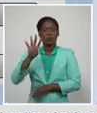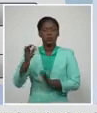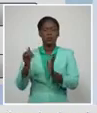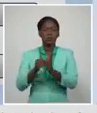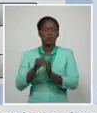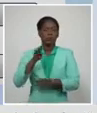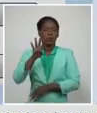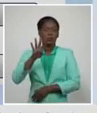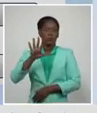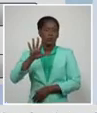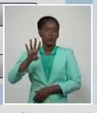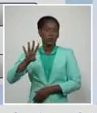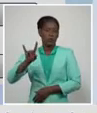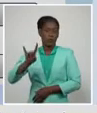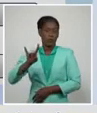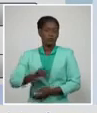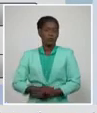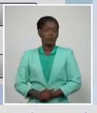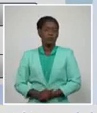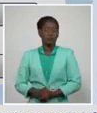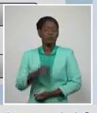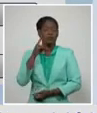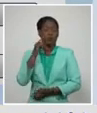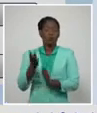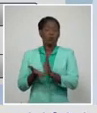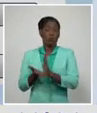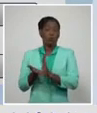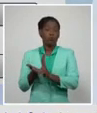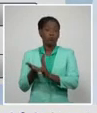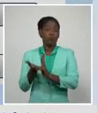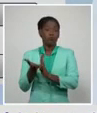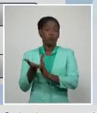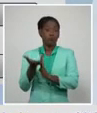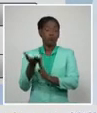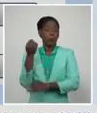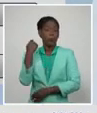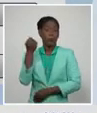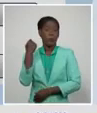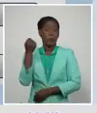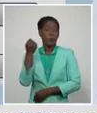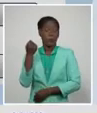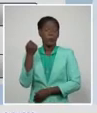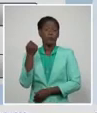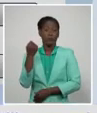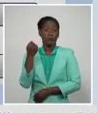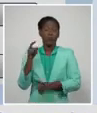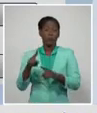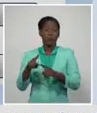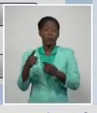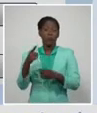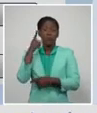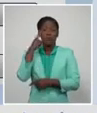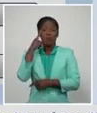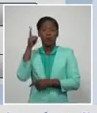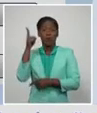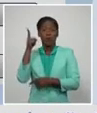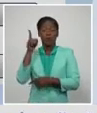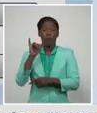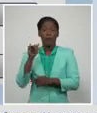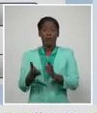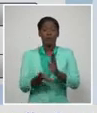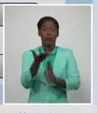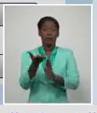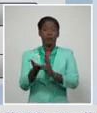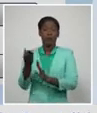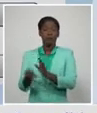129.974.459, una cifra muy elevada de casos activos, es lógico, con la cantidad de casos que se diagnostican